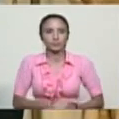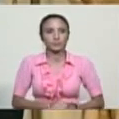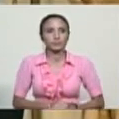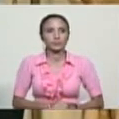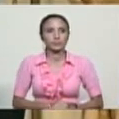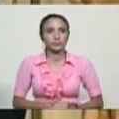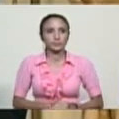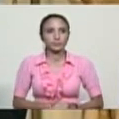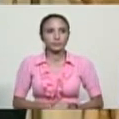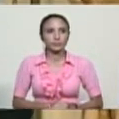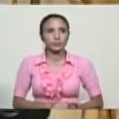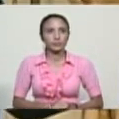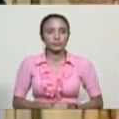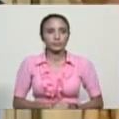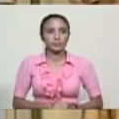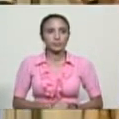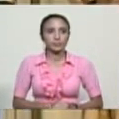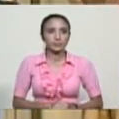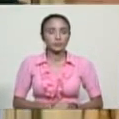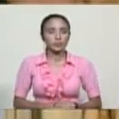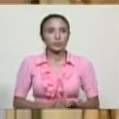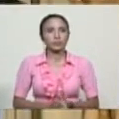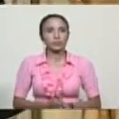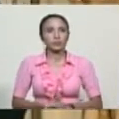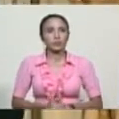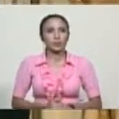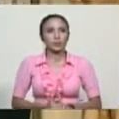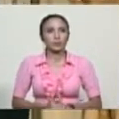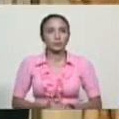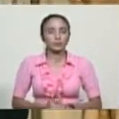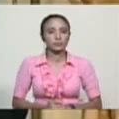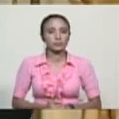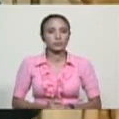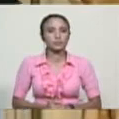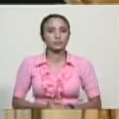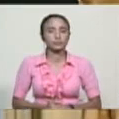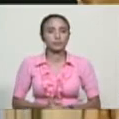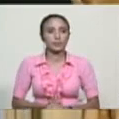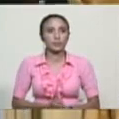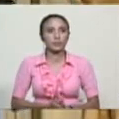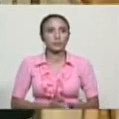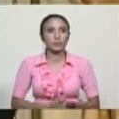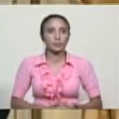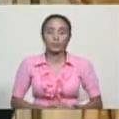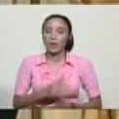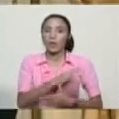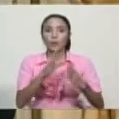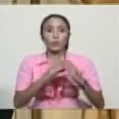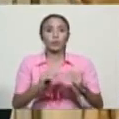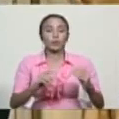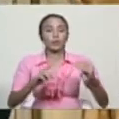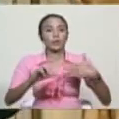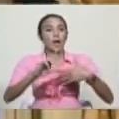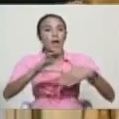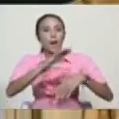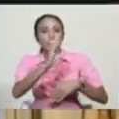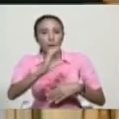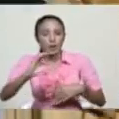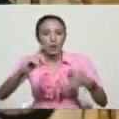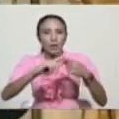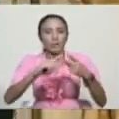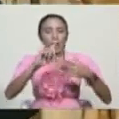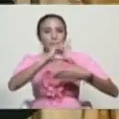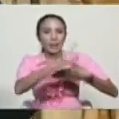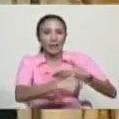Una campaña que impacta a todos los países de Europa, de América Latina, del Caribe, Estados Unidos y más